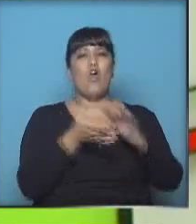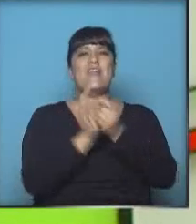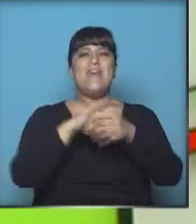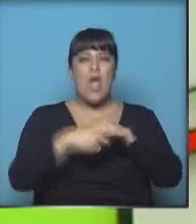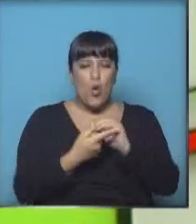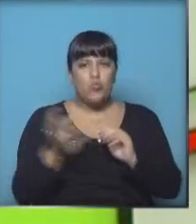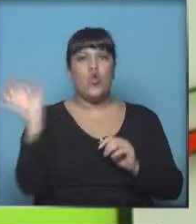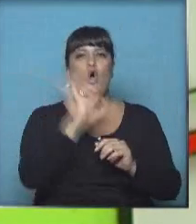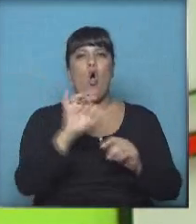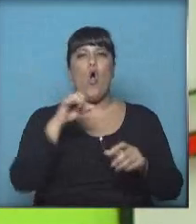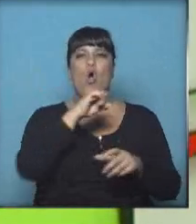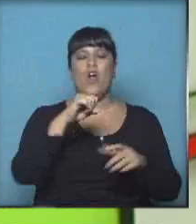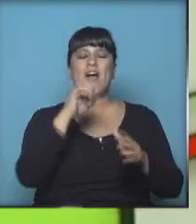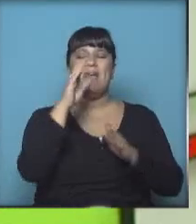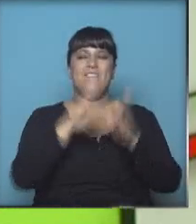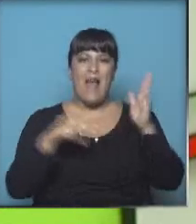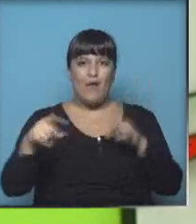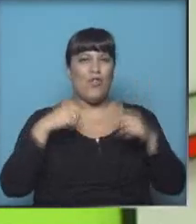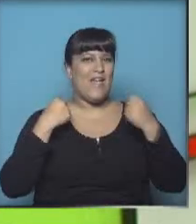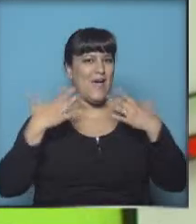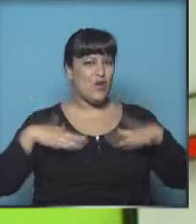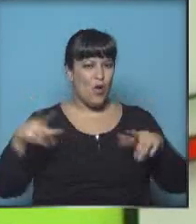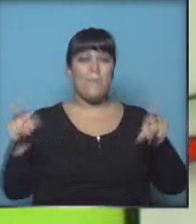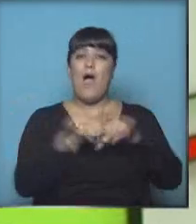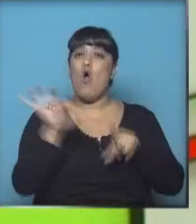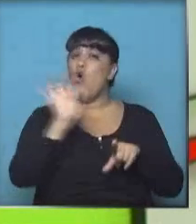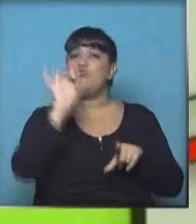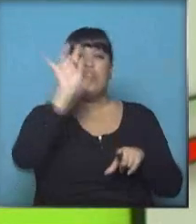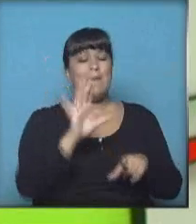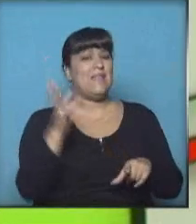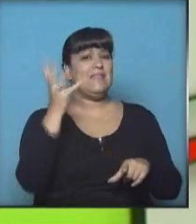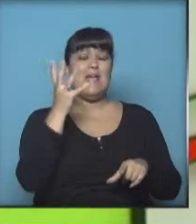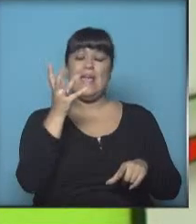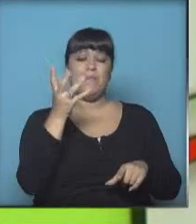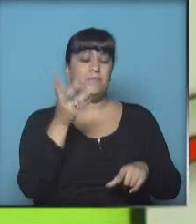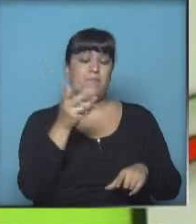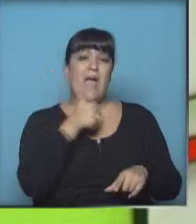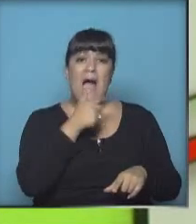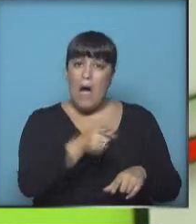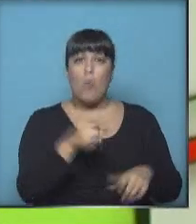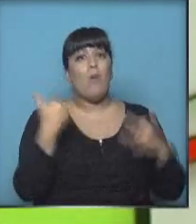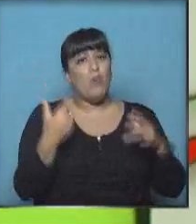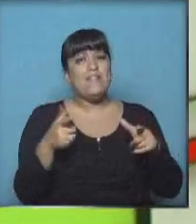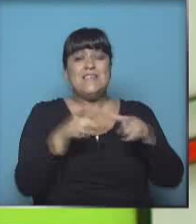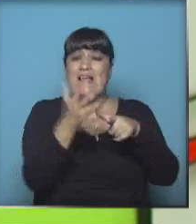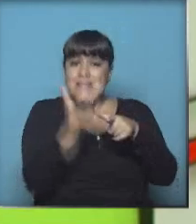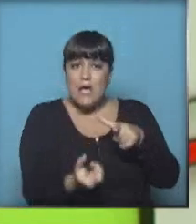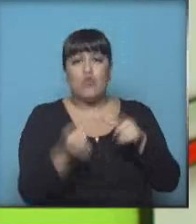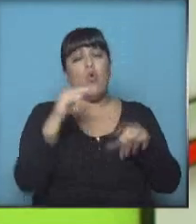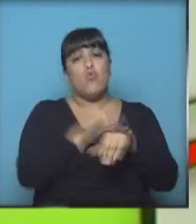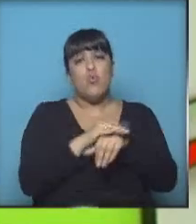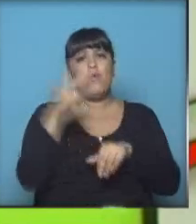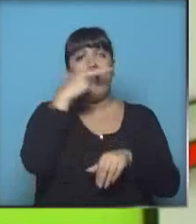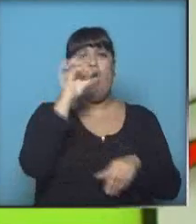jabón blanco de lavar la ropa o agua sola. Y la sequedad probablemente tenga que ver con cuestiones hormonales. O si nos estamos refiriendo